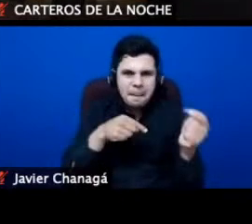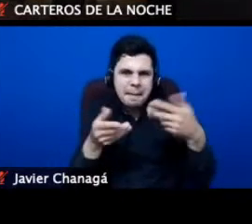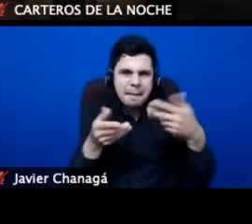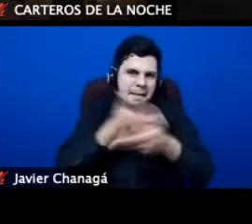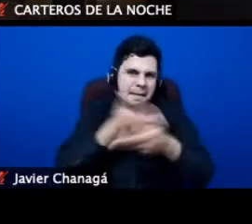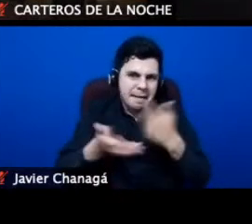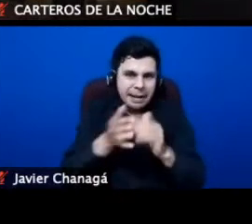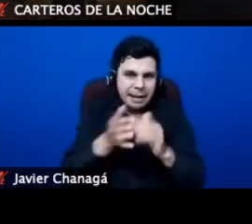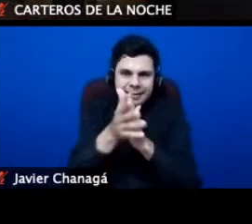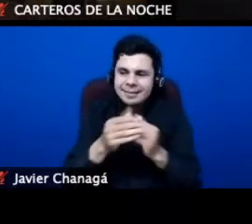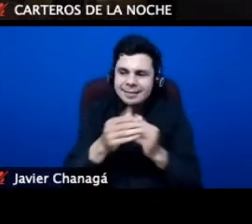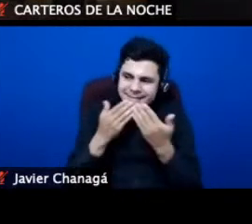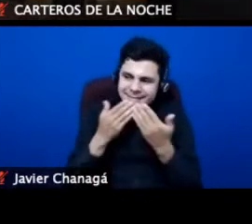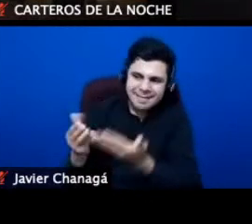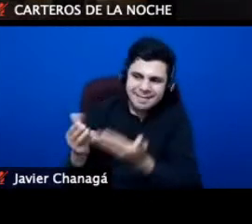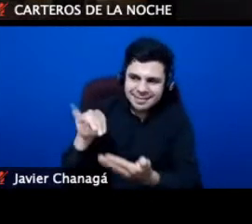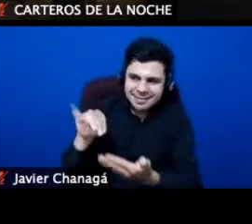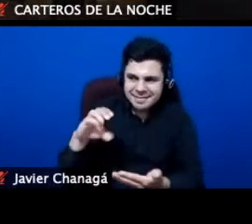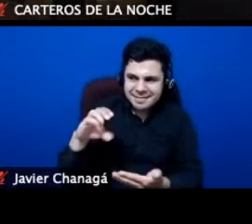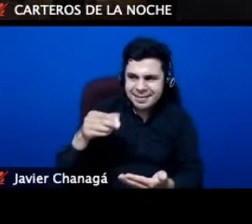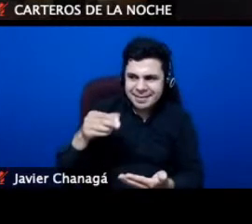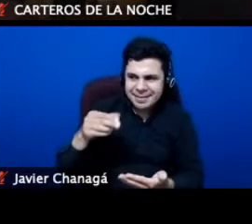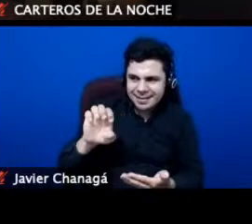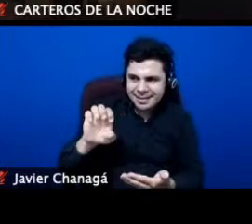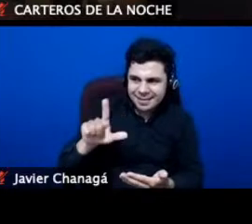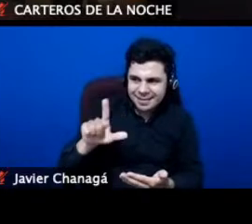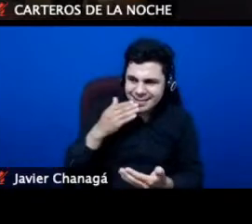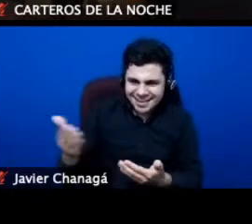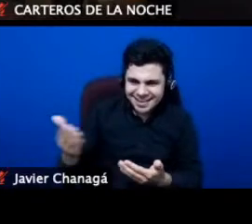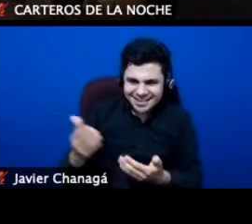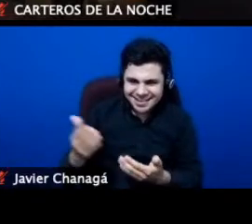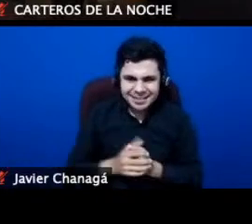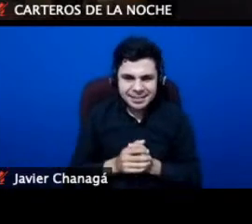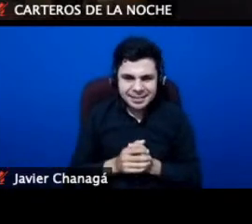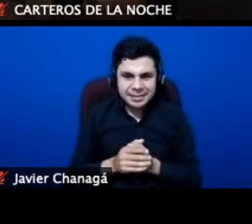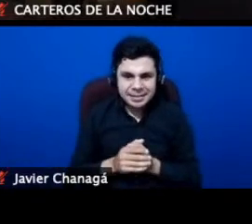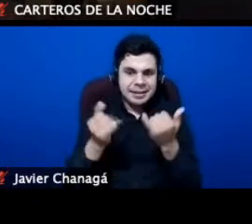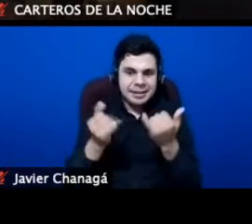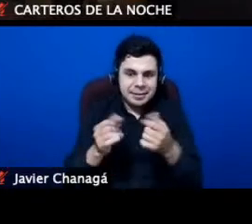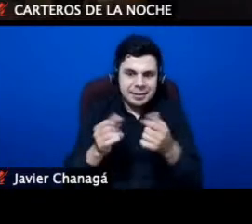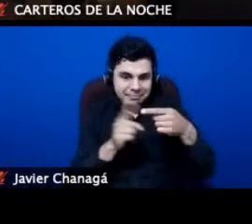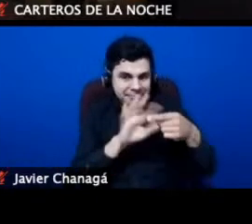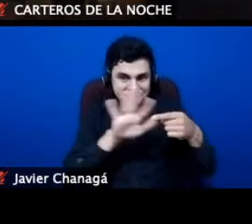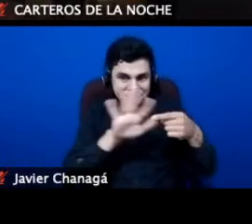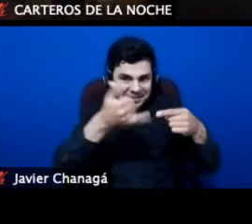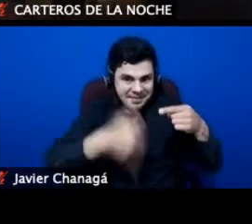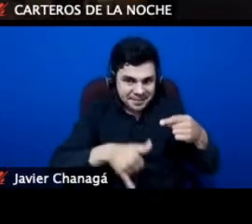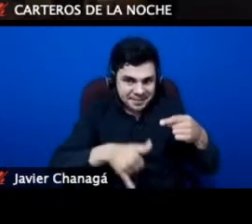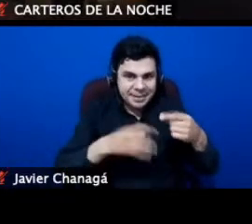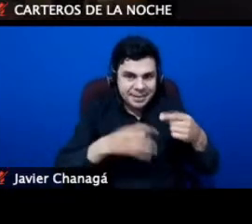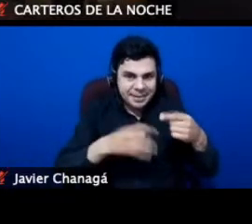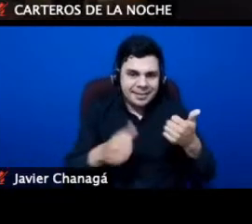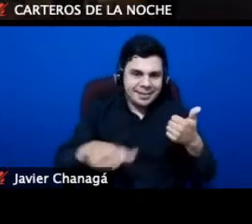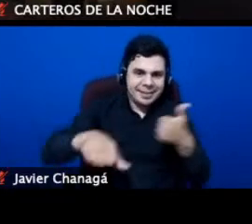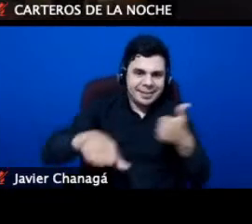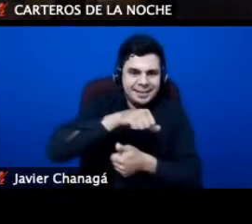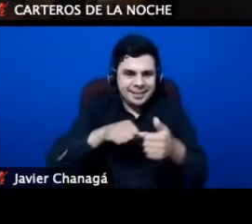you very much. Y entonces, como nos estamos yendo de para atrás, seguimos con Robinson.